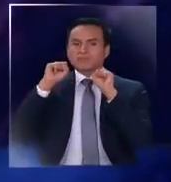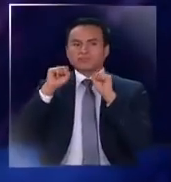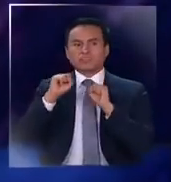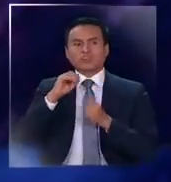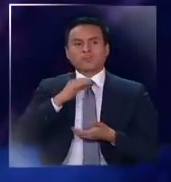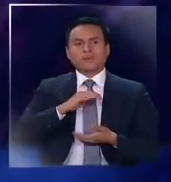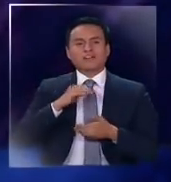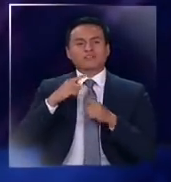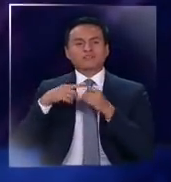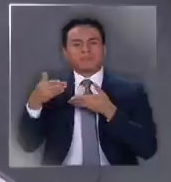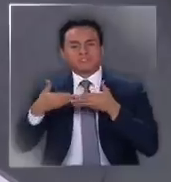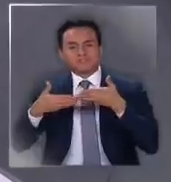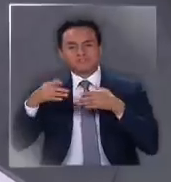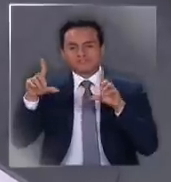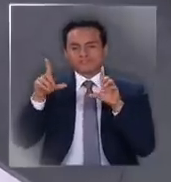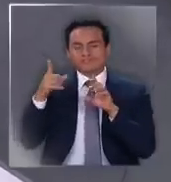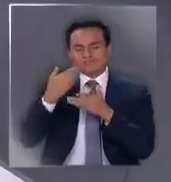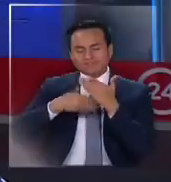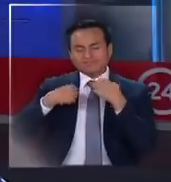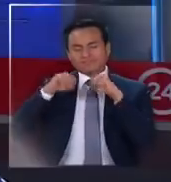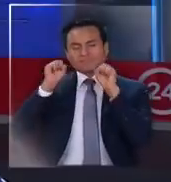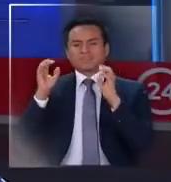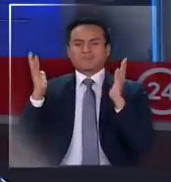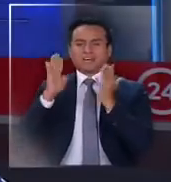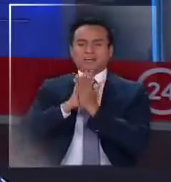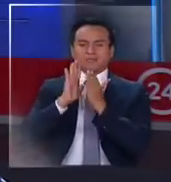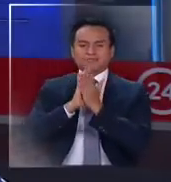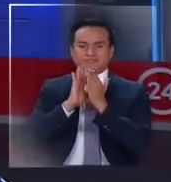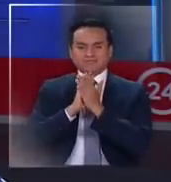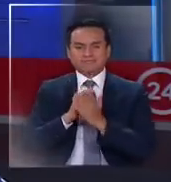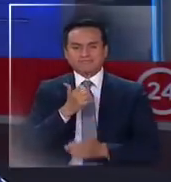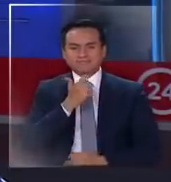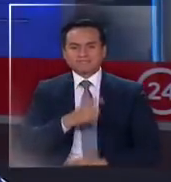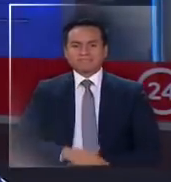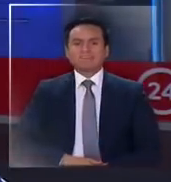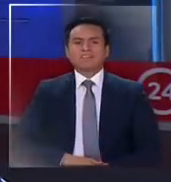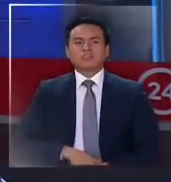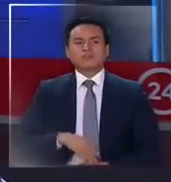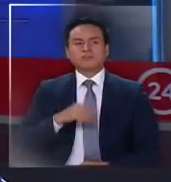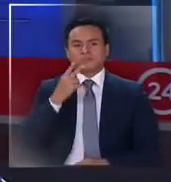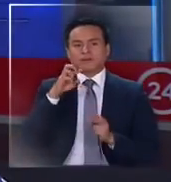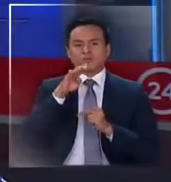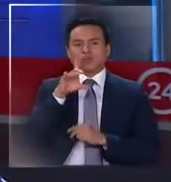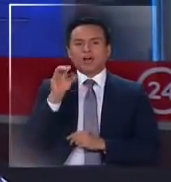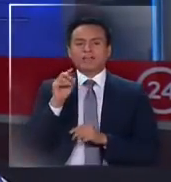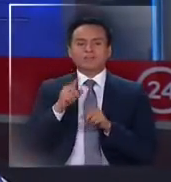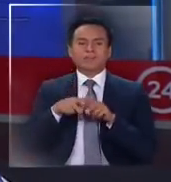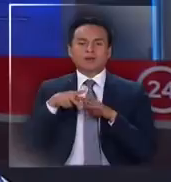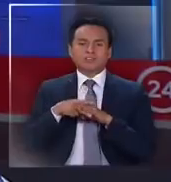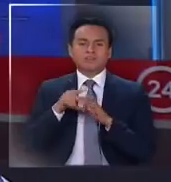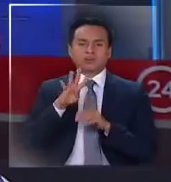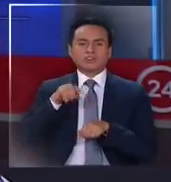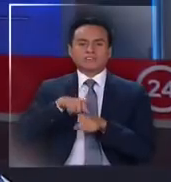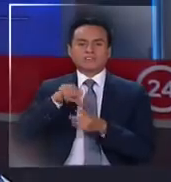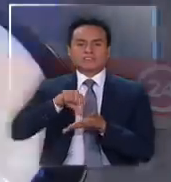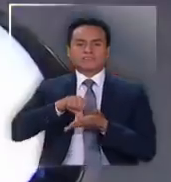copa de los medios. Muy bien. Bravo. Bien, Pablo. Nos vemos, Pablo. Hacemos una pausa en 24 horas